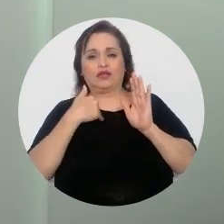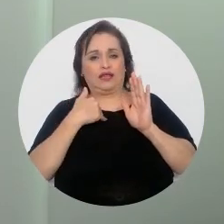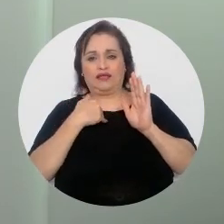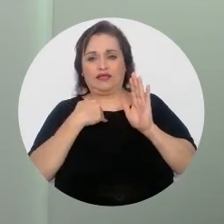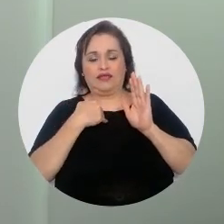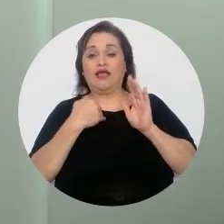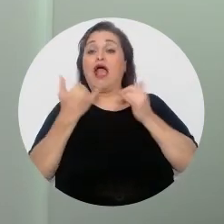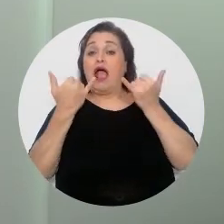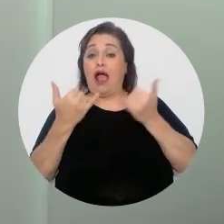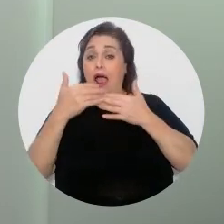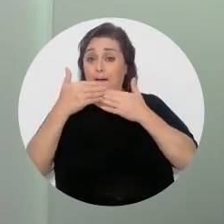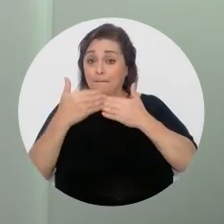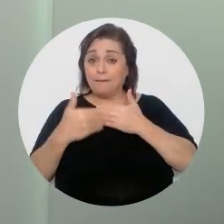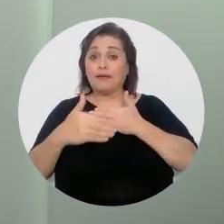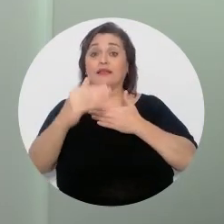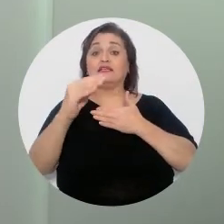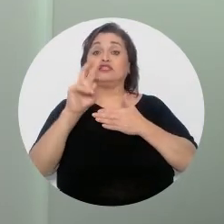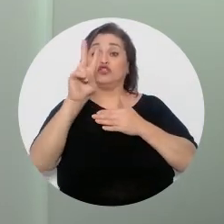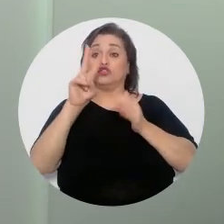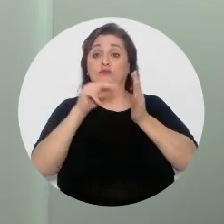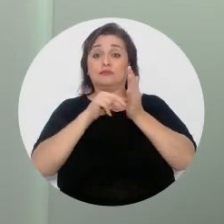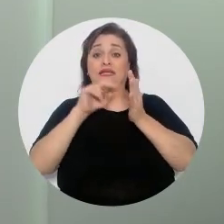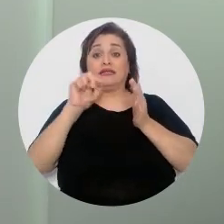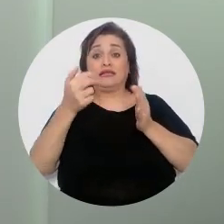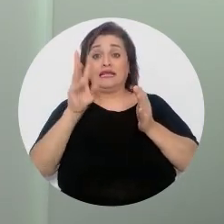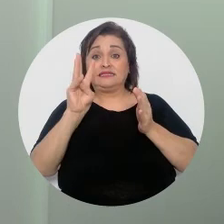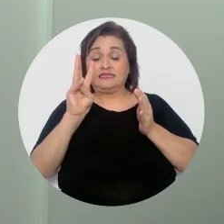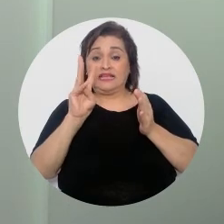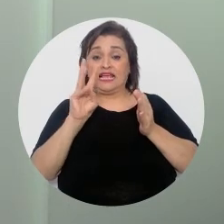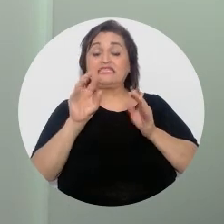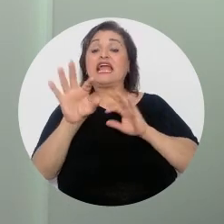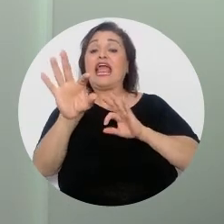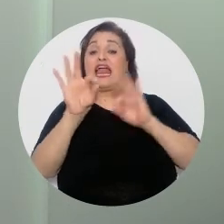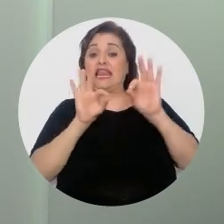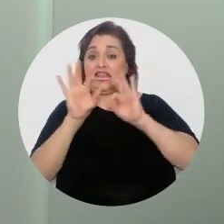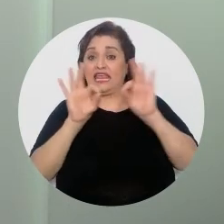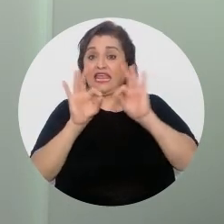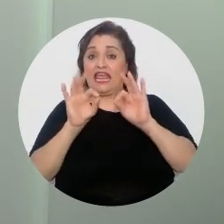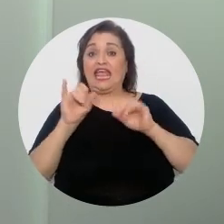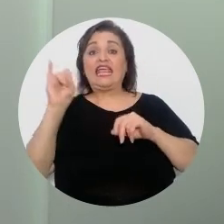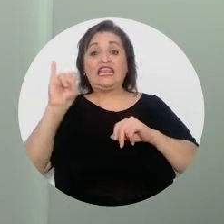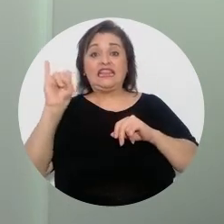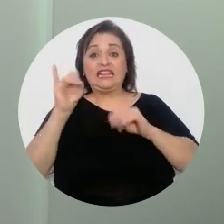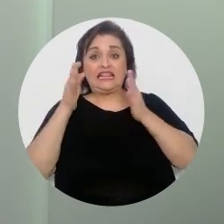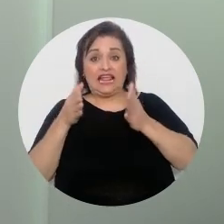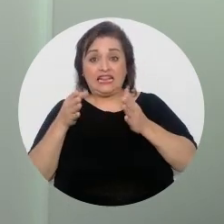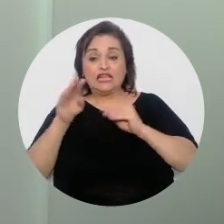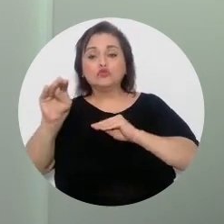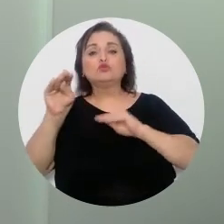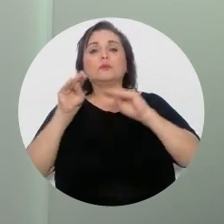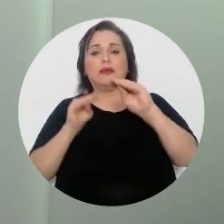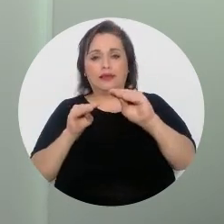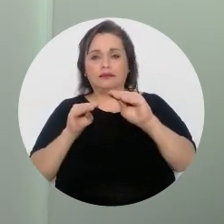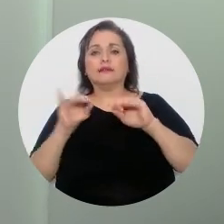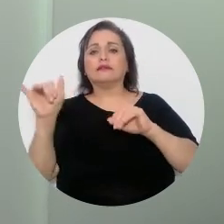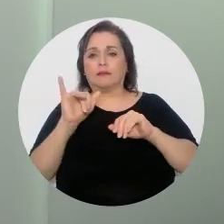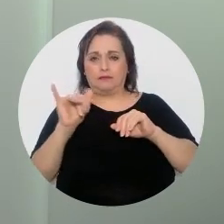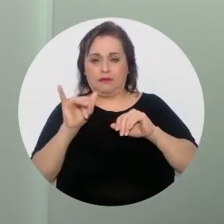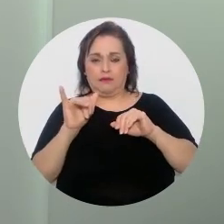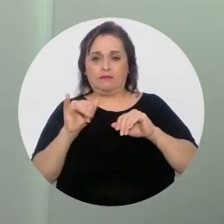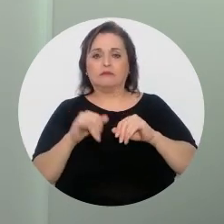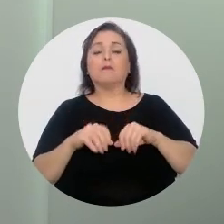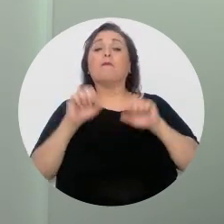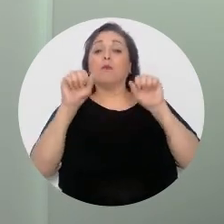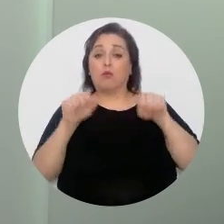elegía el intendente. Bueno, a partir del 2016 se eligió un intendente y su suplente. Por